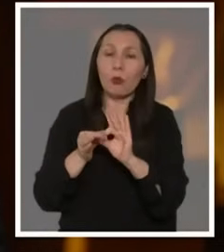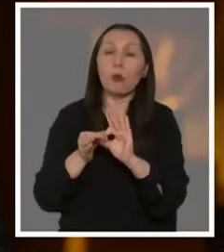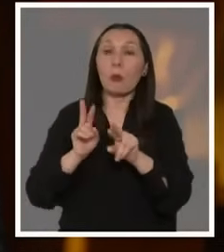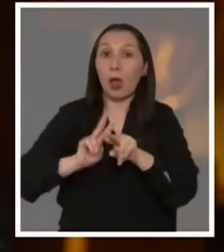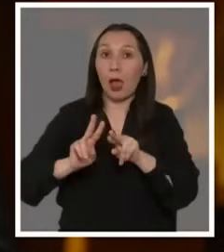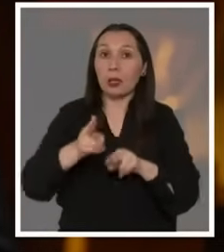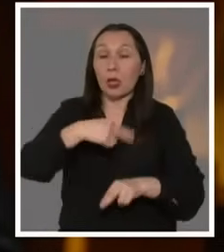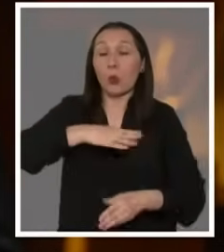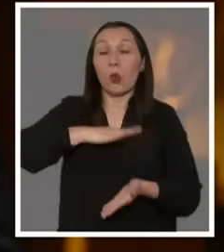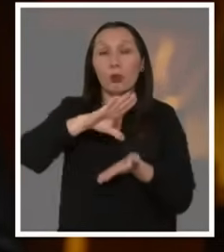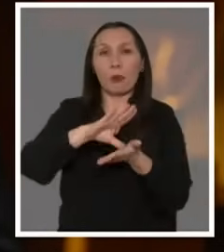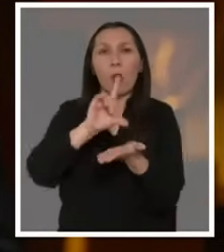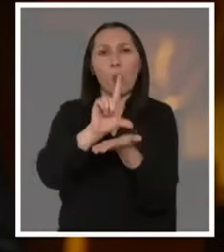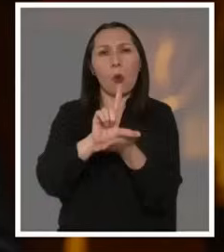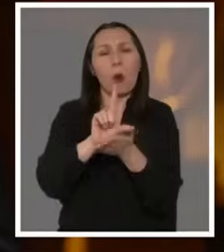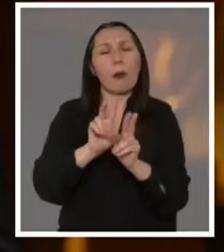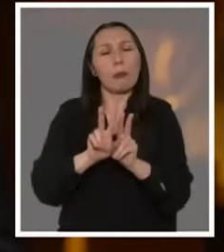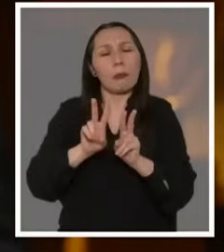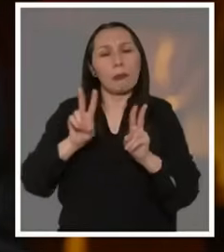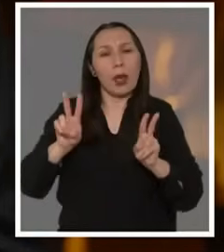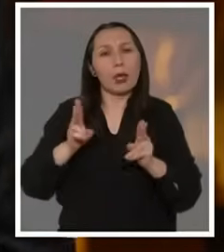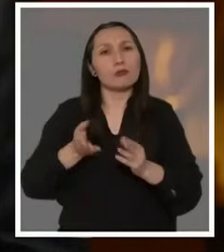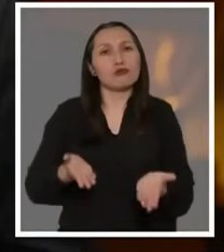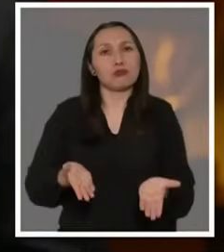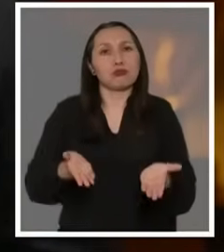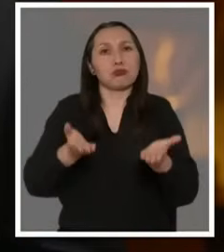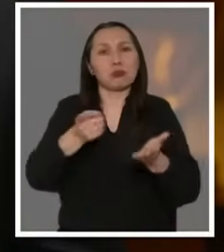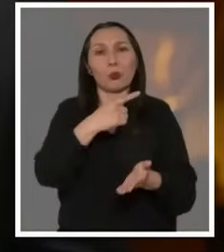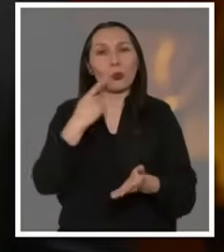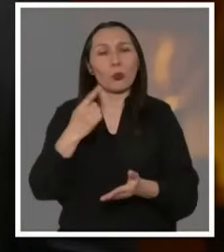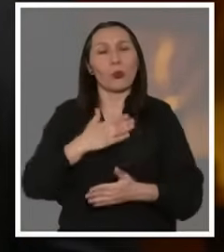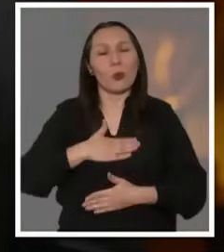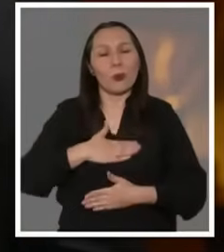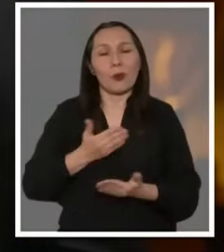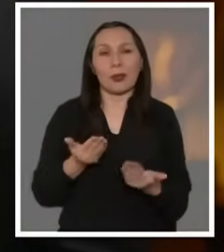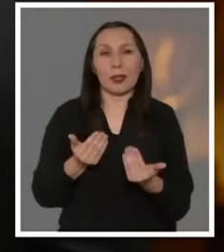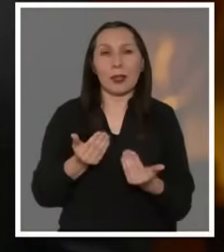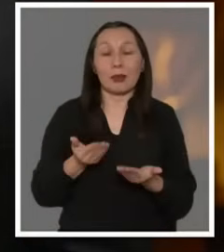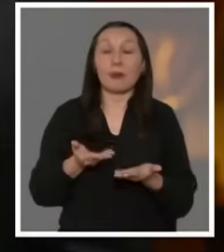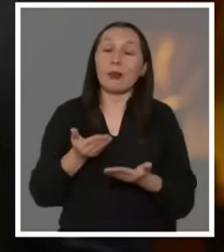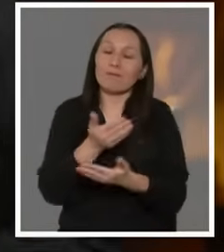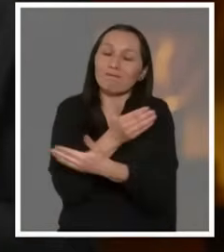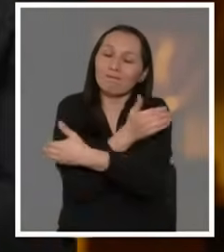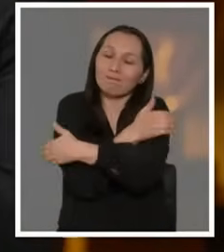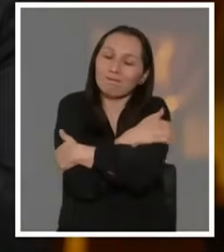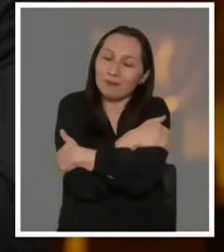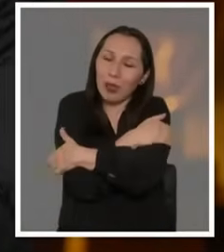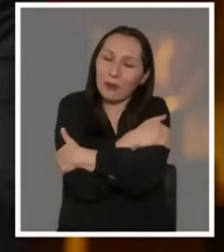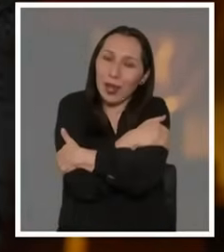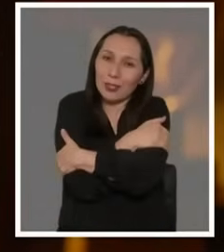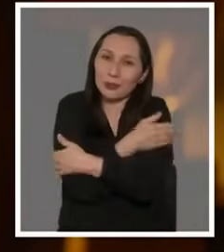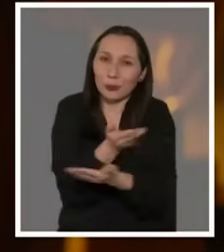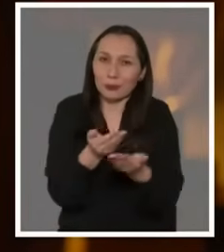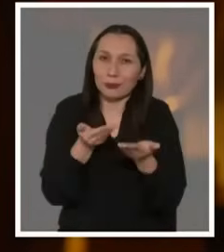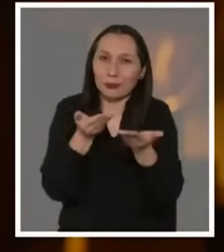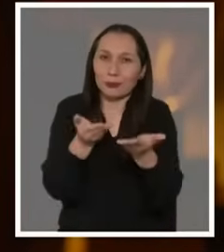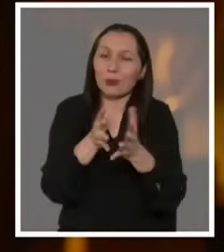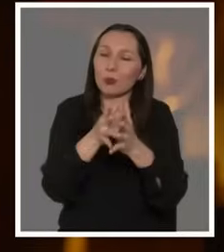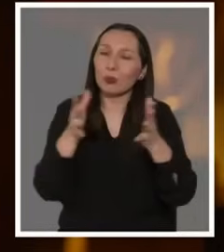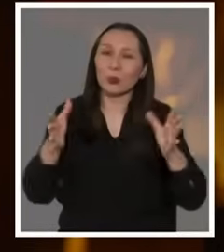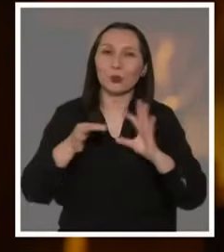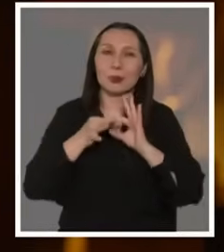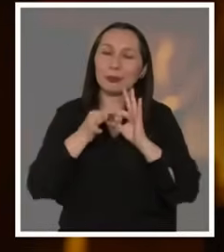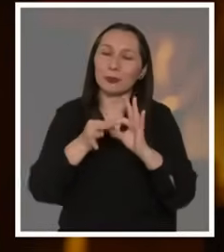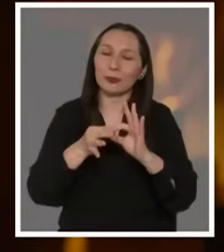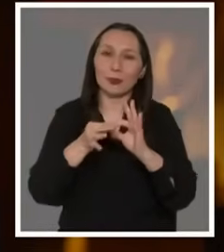nuestro país el lugar de paz y prosperidad que tanto anhelamos. Reciban mi fraterno abrazo, muchas,